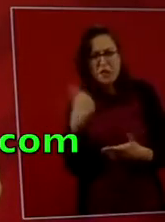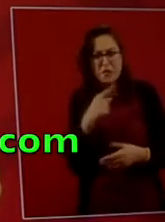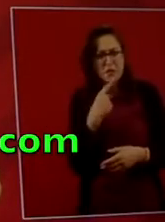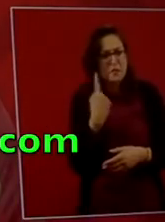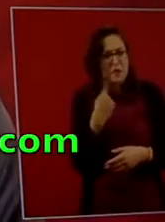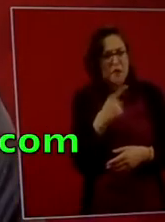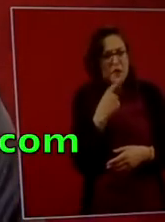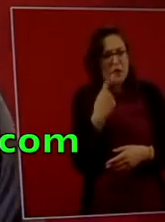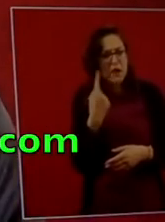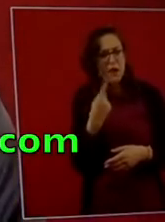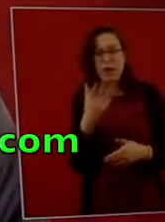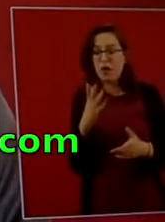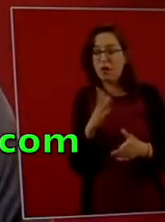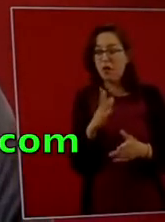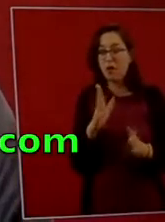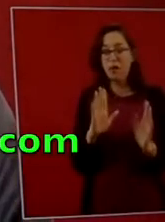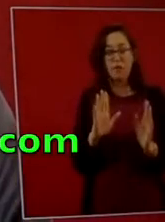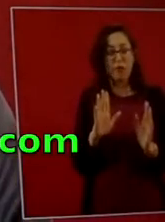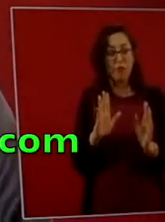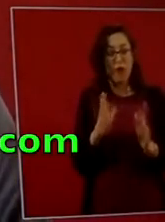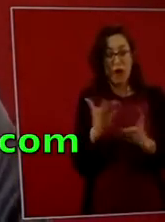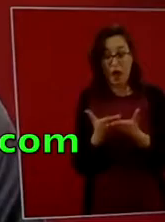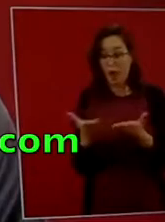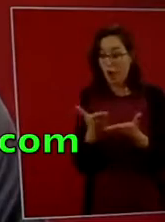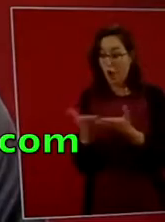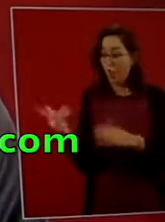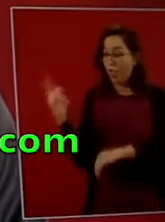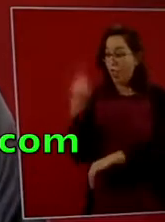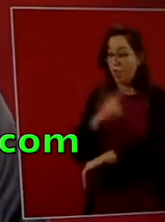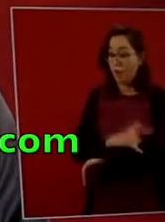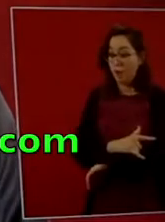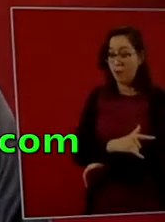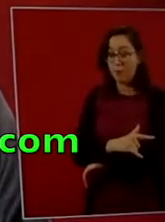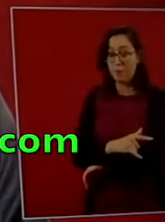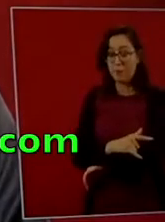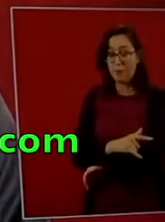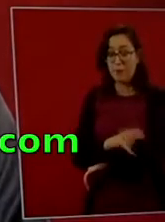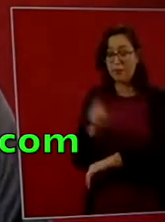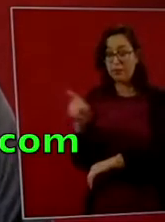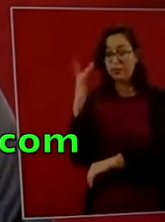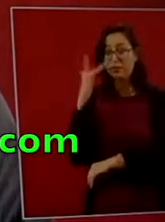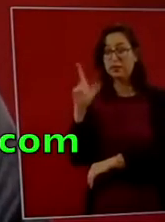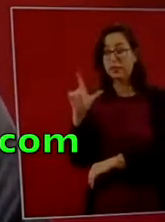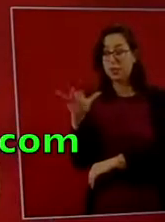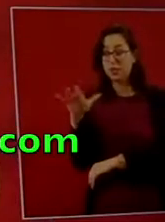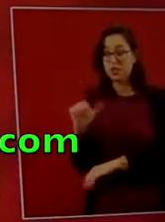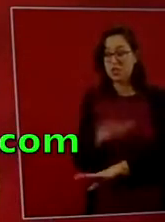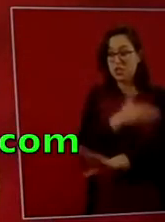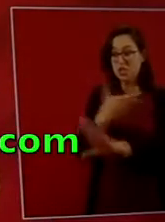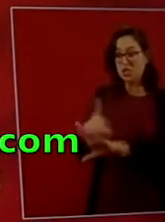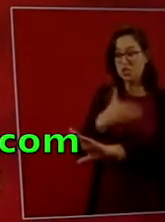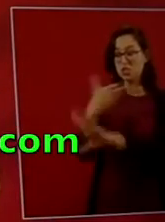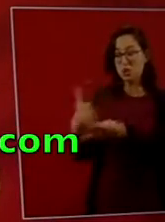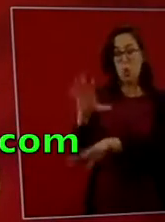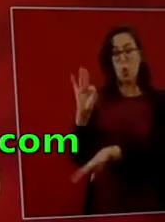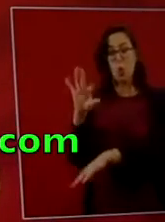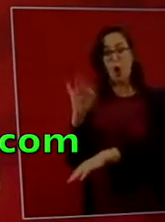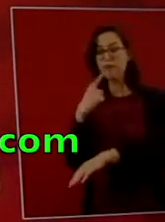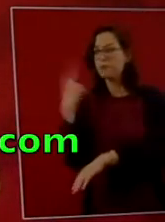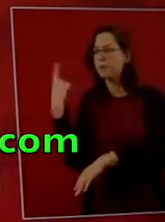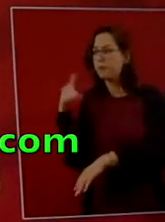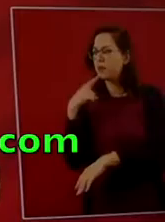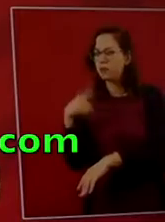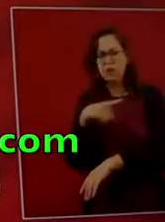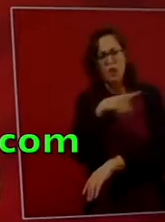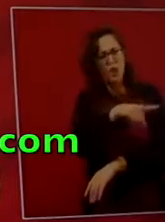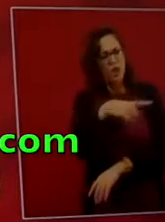la gente del pueblo se está beneficiando de una u otra forma, cosa pequeña, estamos cumpliendo. Aunque hay mucha gente que no les creía por ser primer año, que